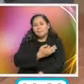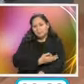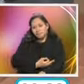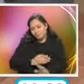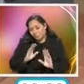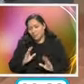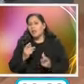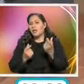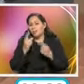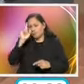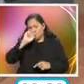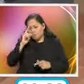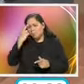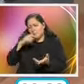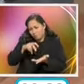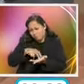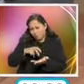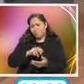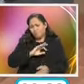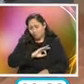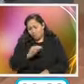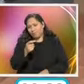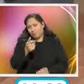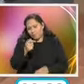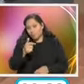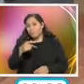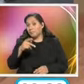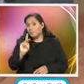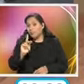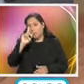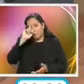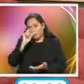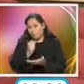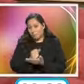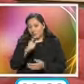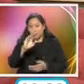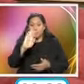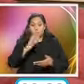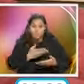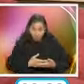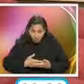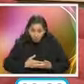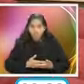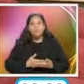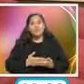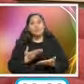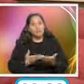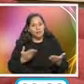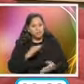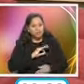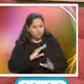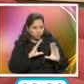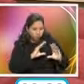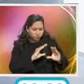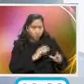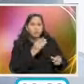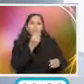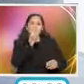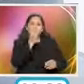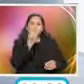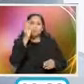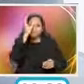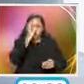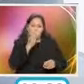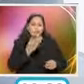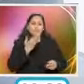tips para revertir de alguna manera esto, pero si tienen bebés, es el momento de actuar para poder hacer este cambio de hábitos.